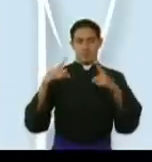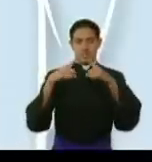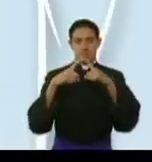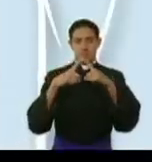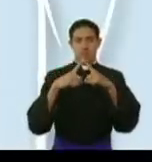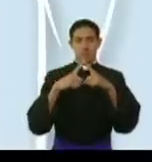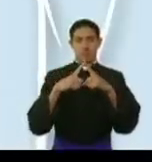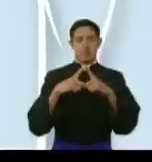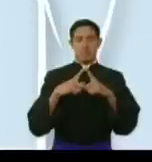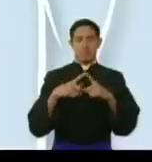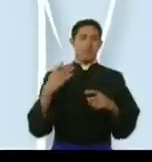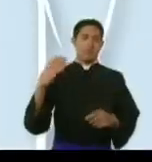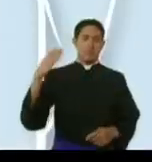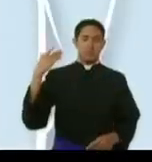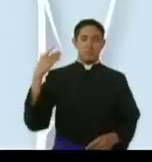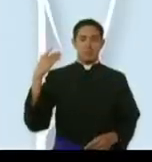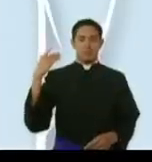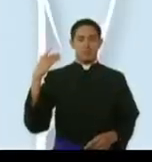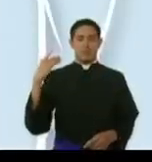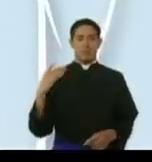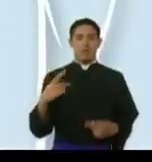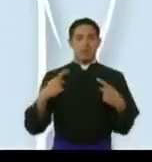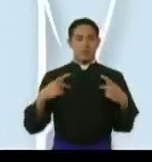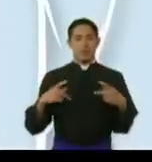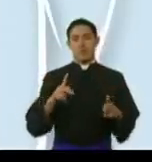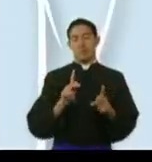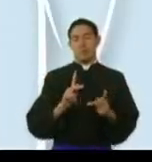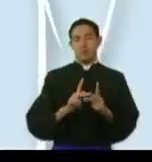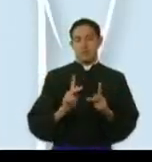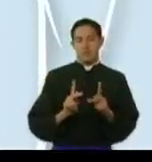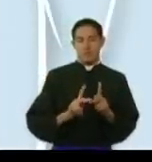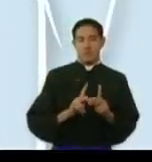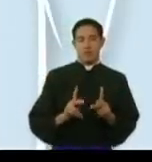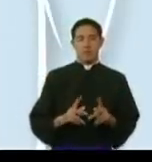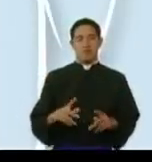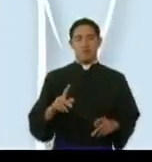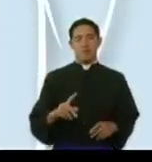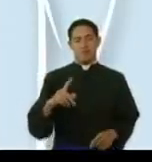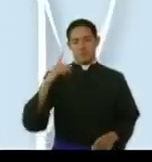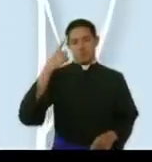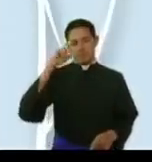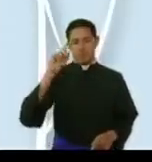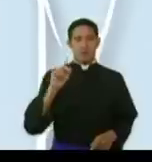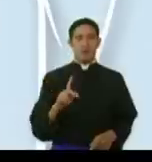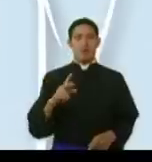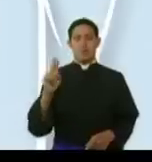Antiguamente, en los primeros siglos del cristianismo, los catecúmenos al momento de bautizarse entraban en una piscina.